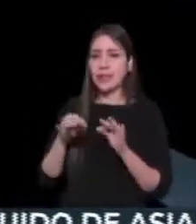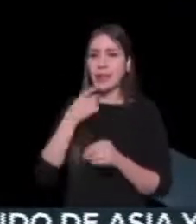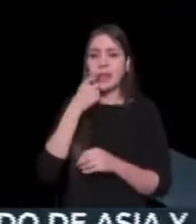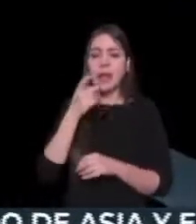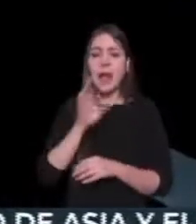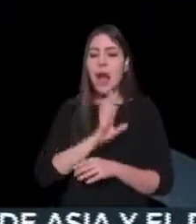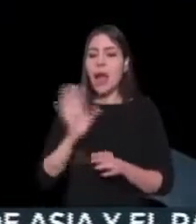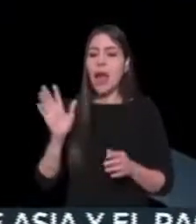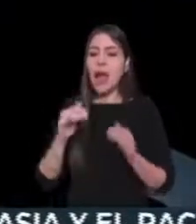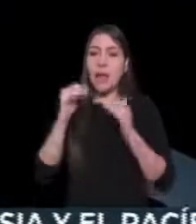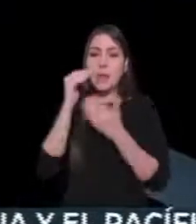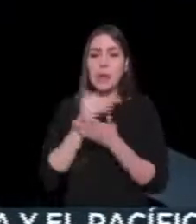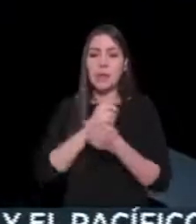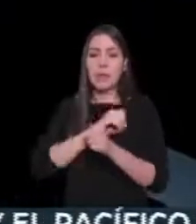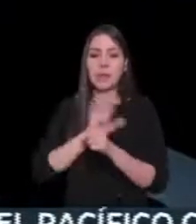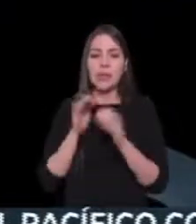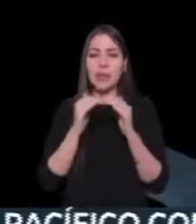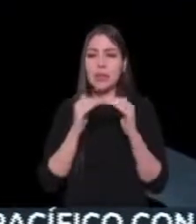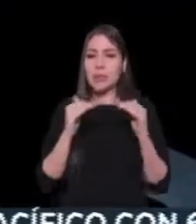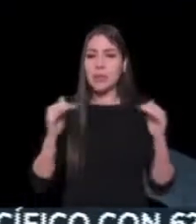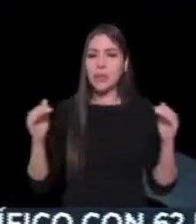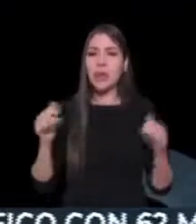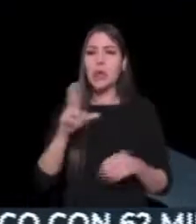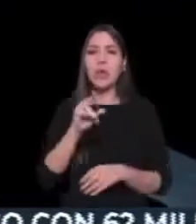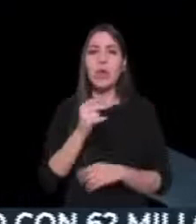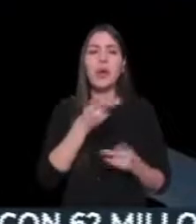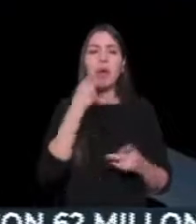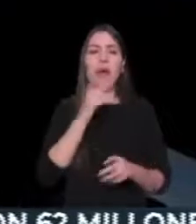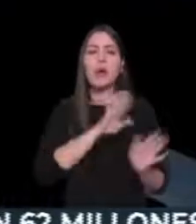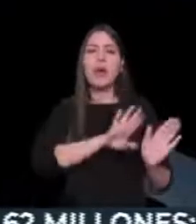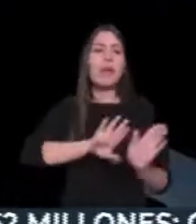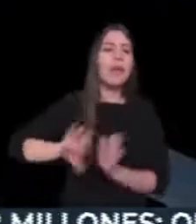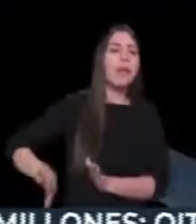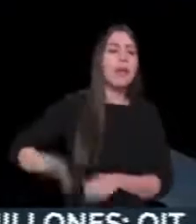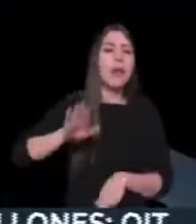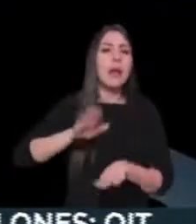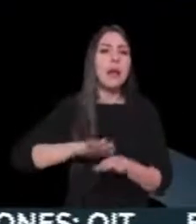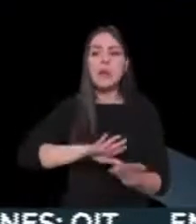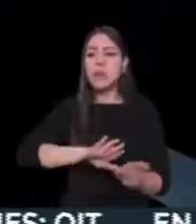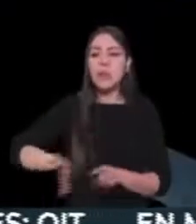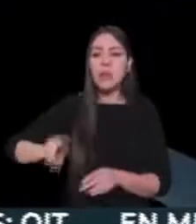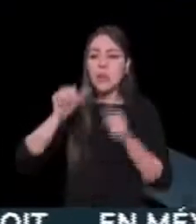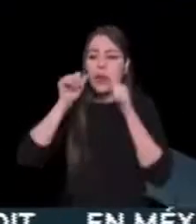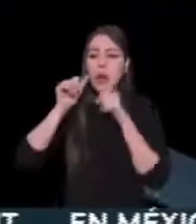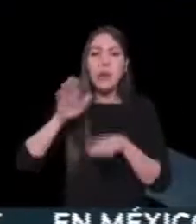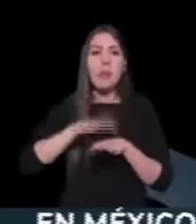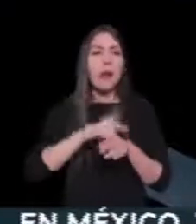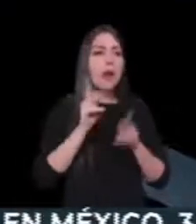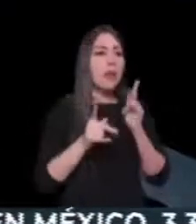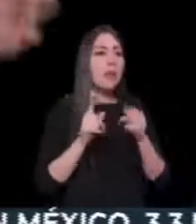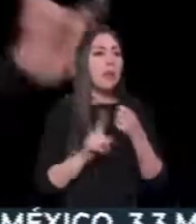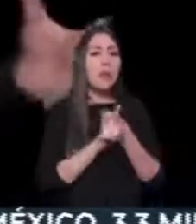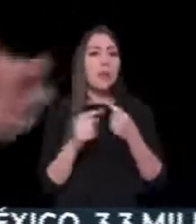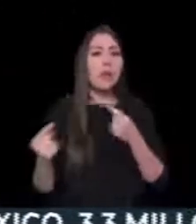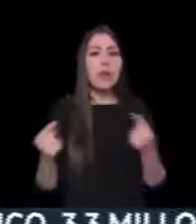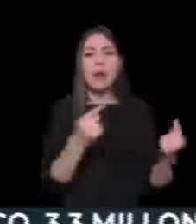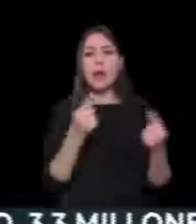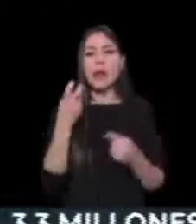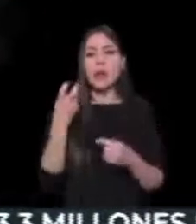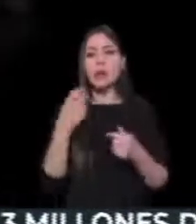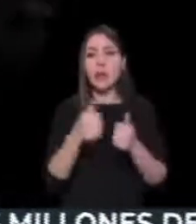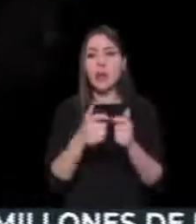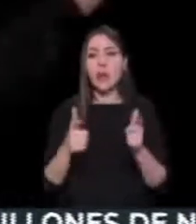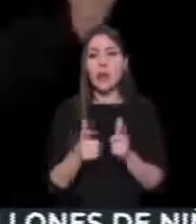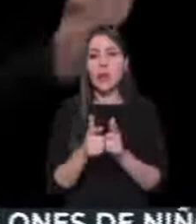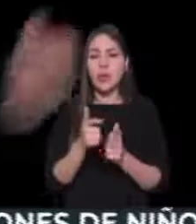última conferencia, sino fue el conflicto, ¿no? El aparente conflicto y el aparente ataque a la libertad de expresión, que así lo manejaron estos grupos de bots,